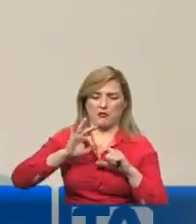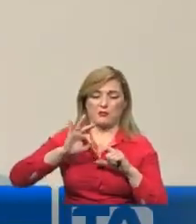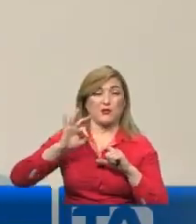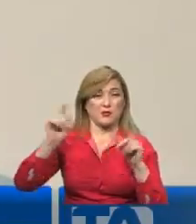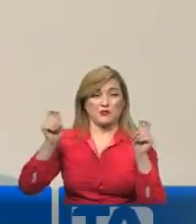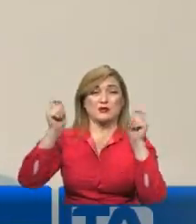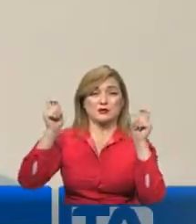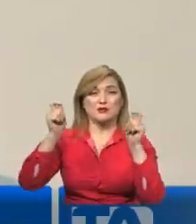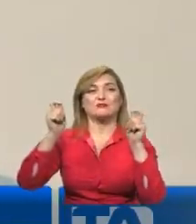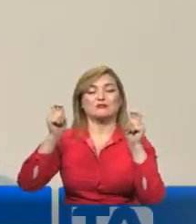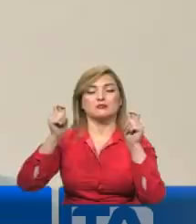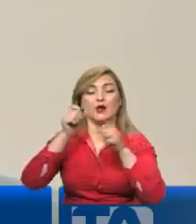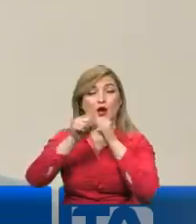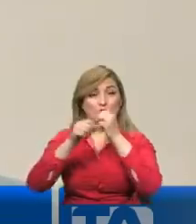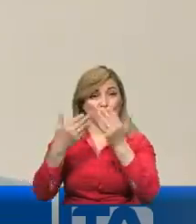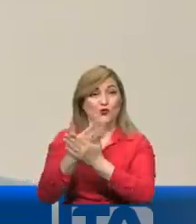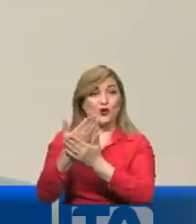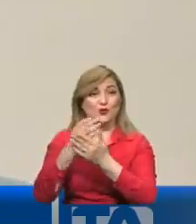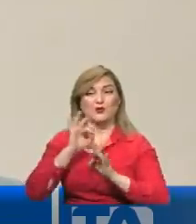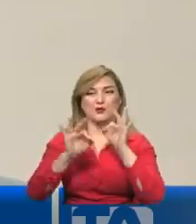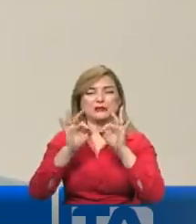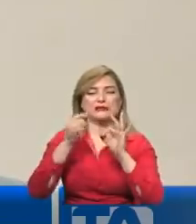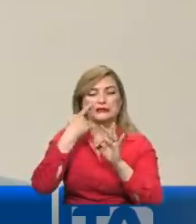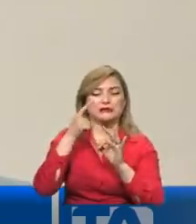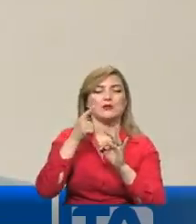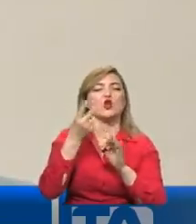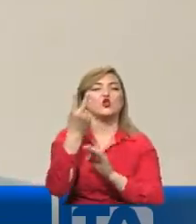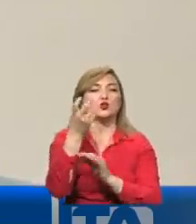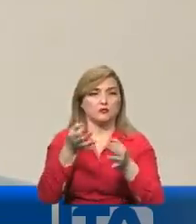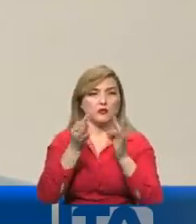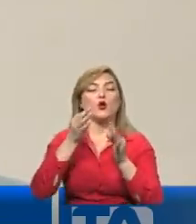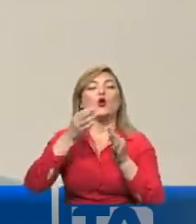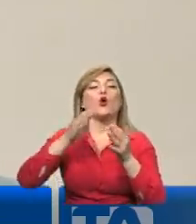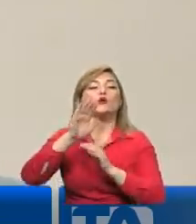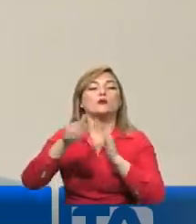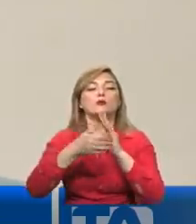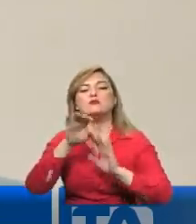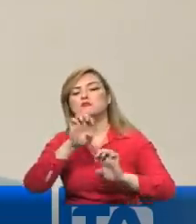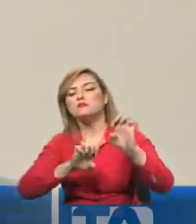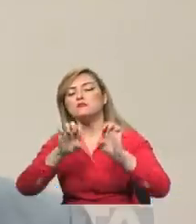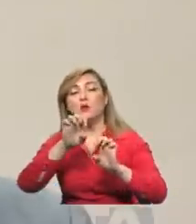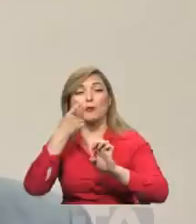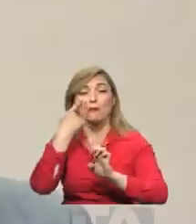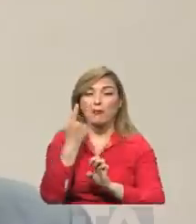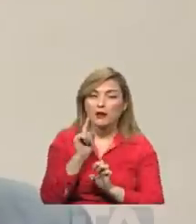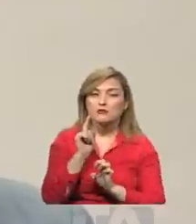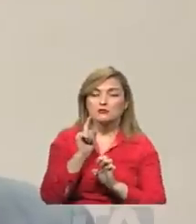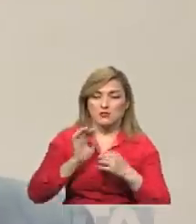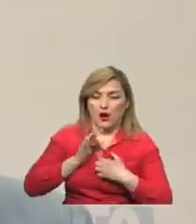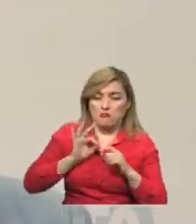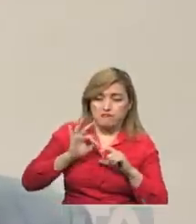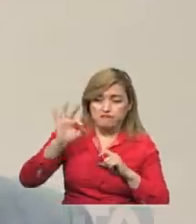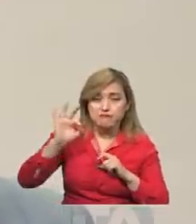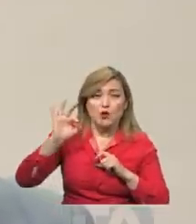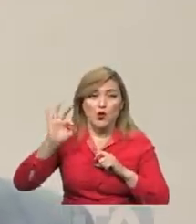las festividades de Año Nuevo. 12 de febrero haremos una nueva evaluación y ahí determinaremos si es que se mantienen las medidas o